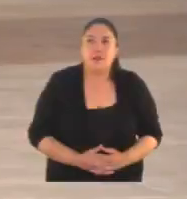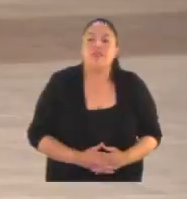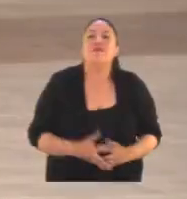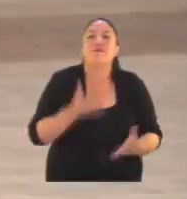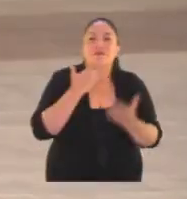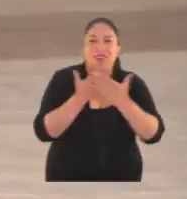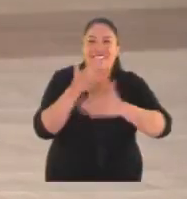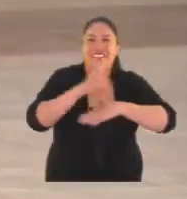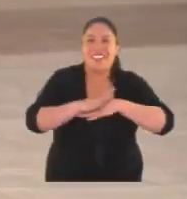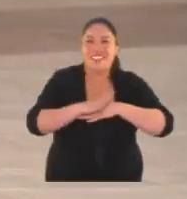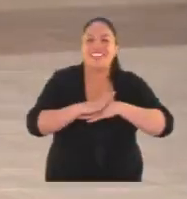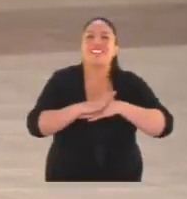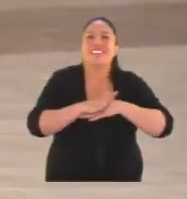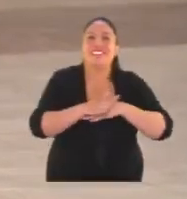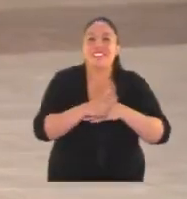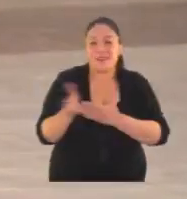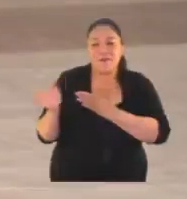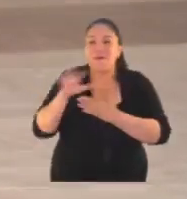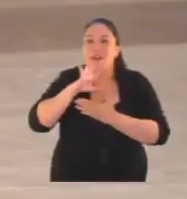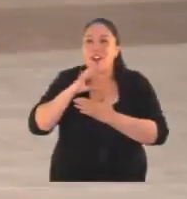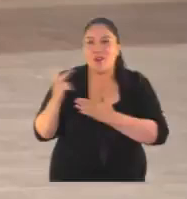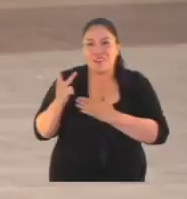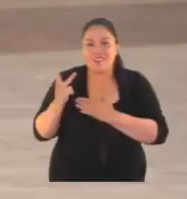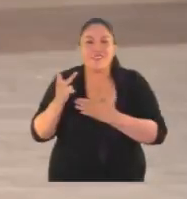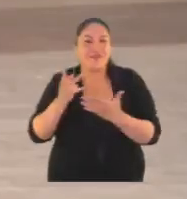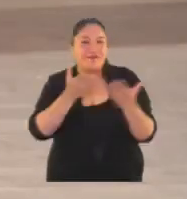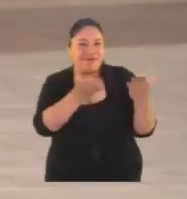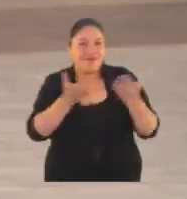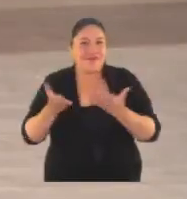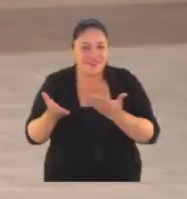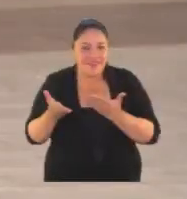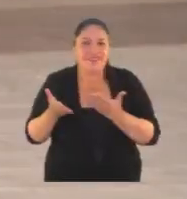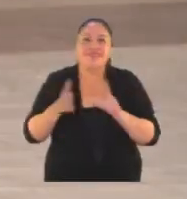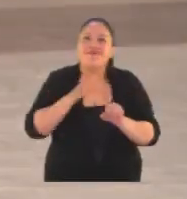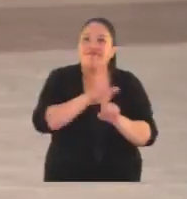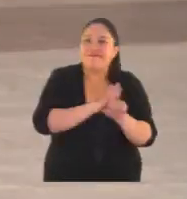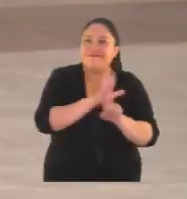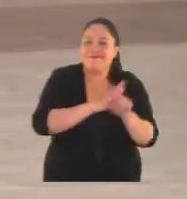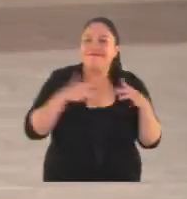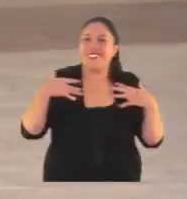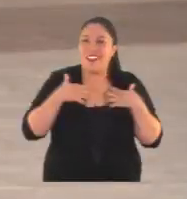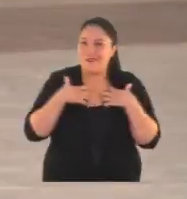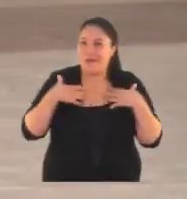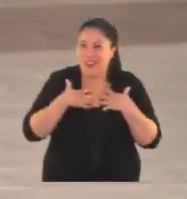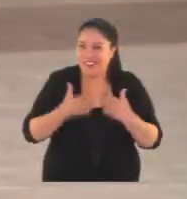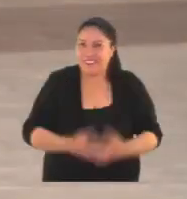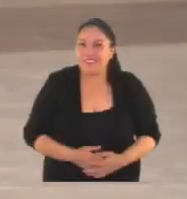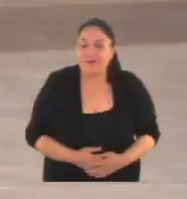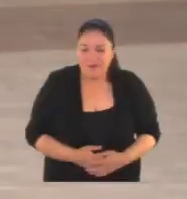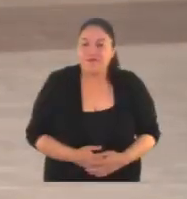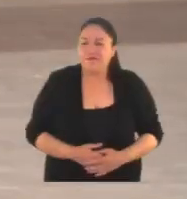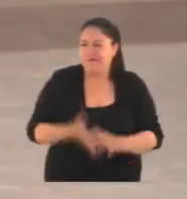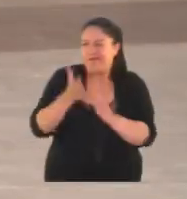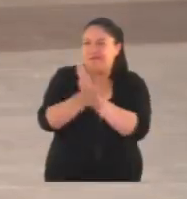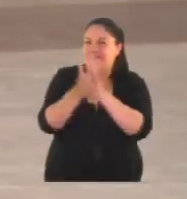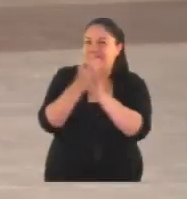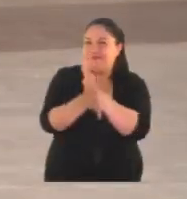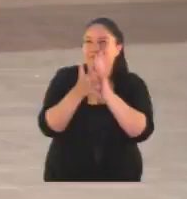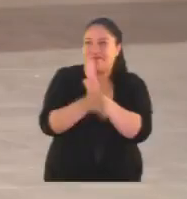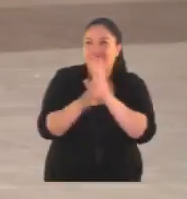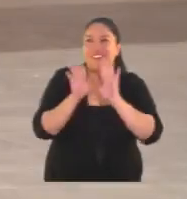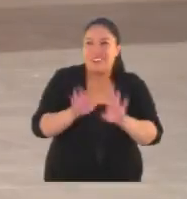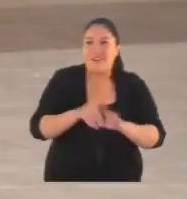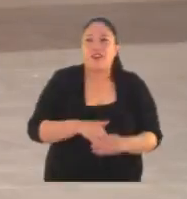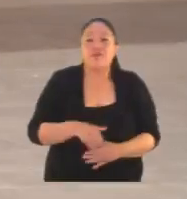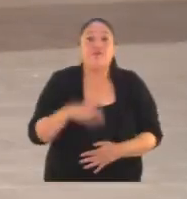buenas tardes, Sultán y yo. Les damos la bienvenida nuevamente aquí a Tu Lado Animal. Y hoy queremos empezar con historias de Chocó. Ustedes saben